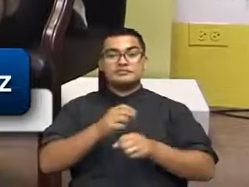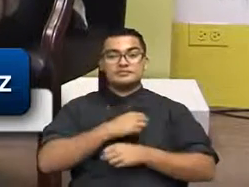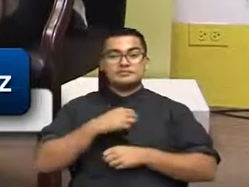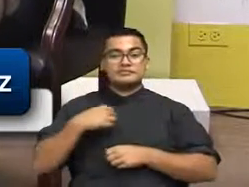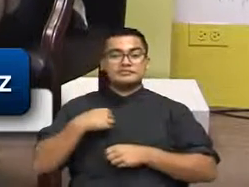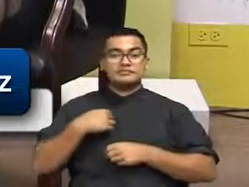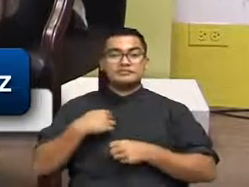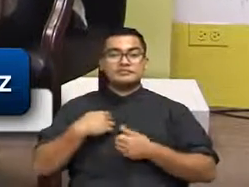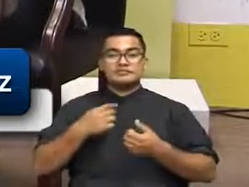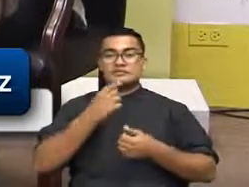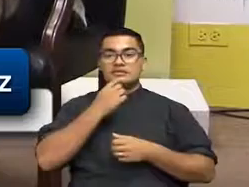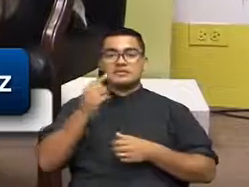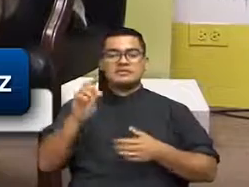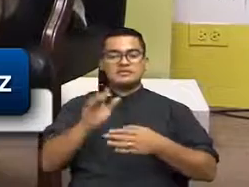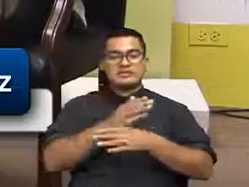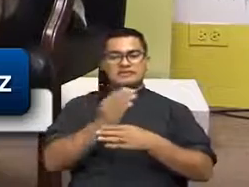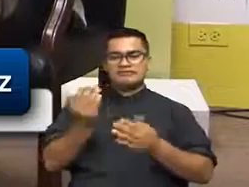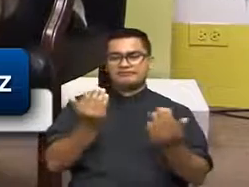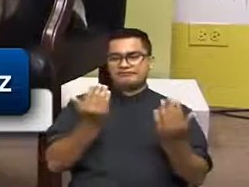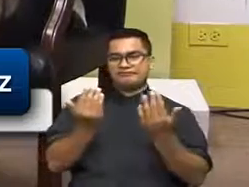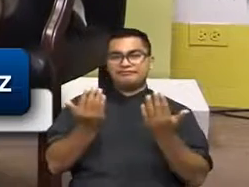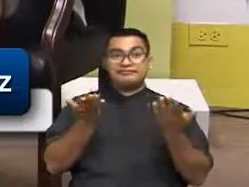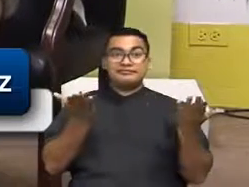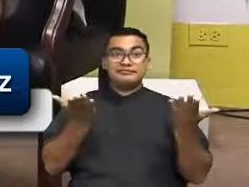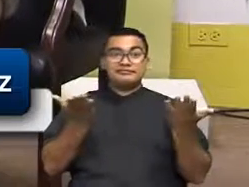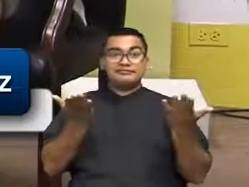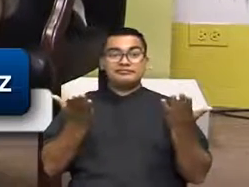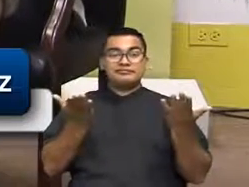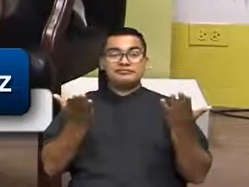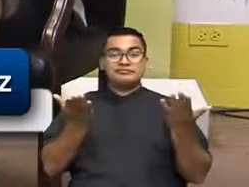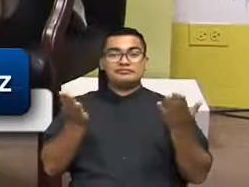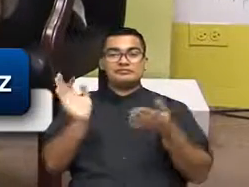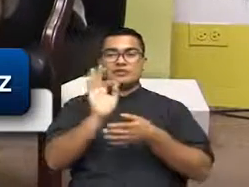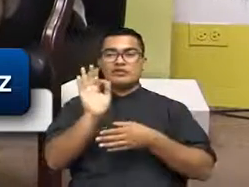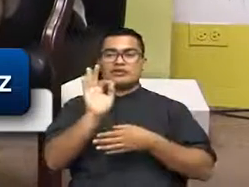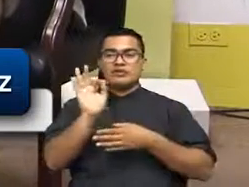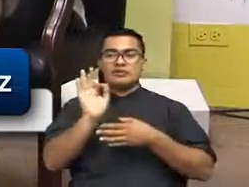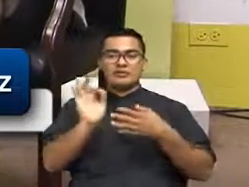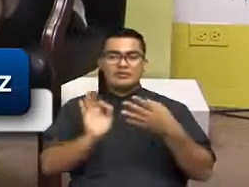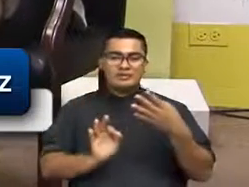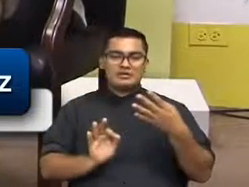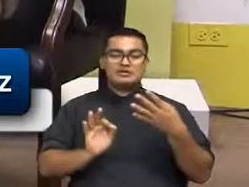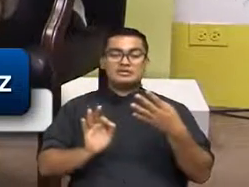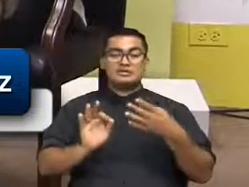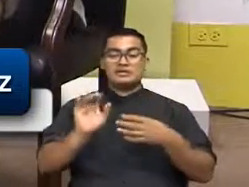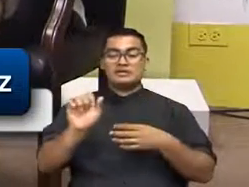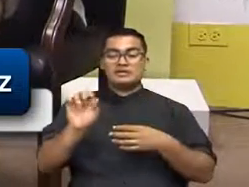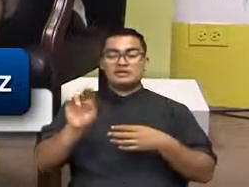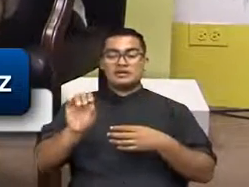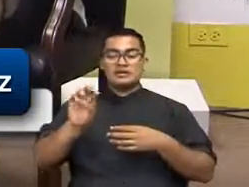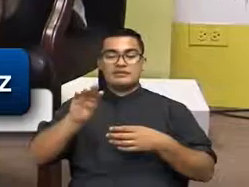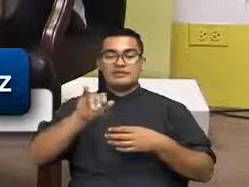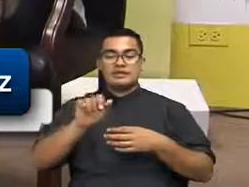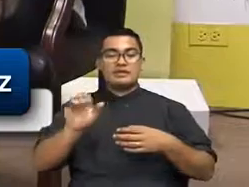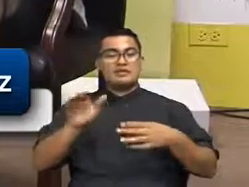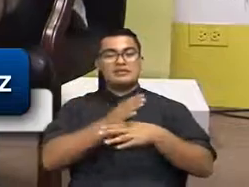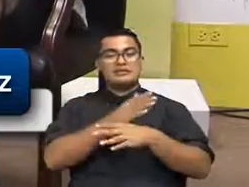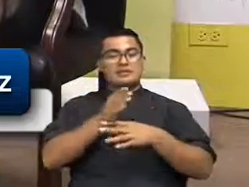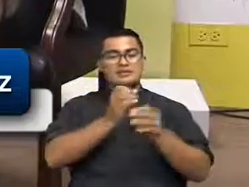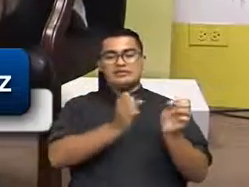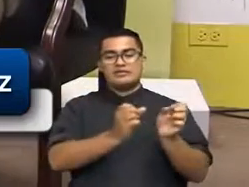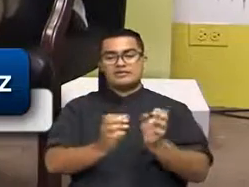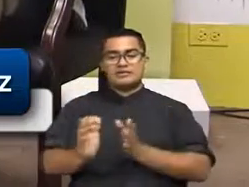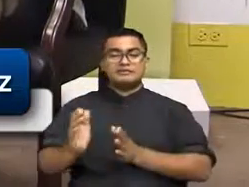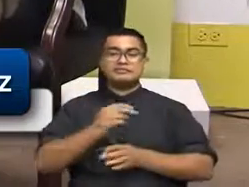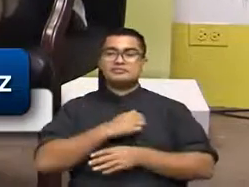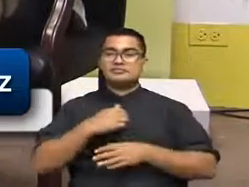no todas las incompatibilidades van a tener la misma reacción. Hay no va a haber anemia. Exacto. Correcto. No todos van a tener anemia. La misma destrucción, como vos lo